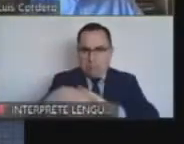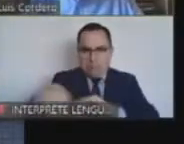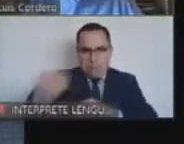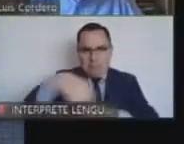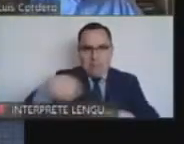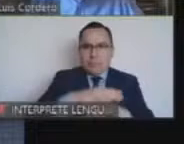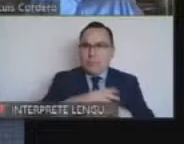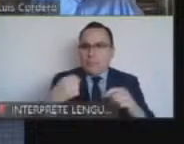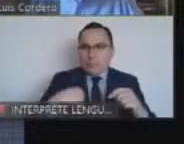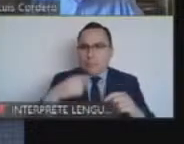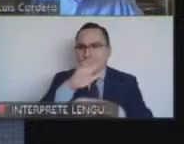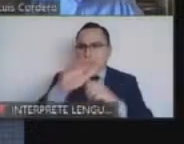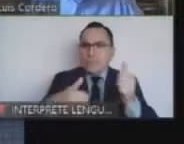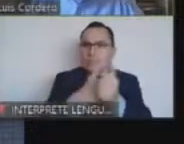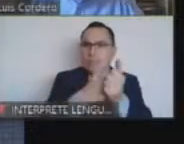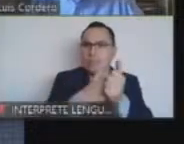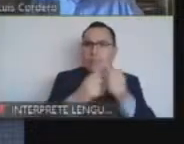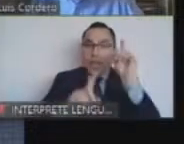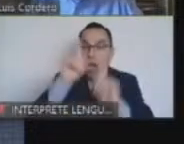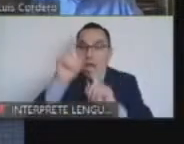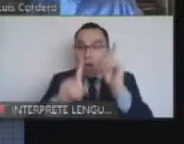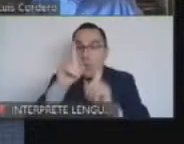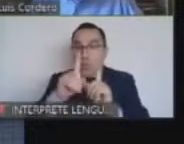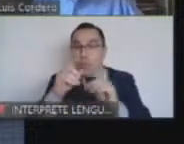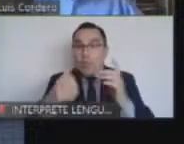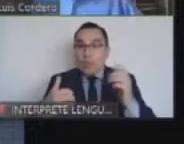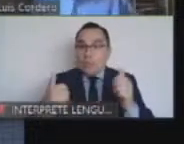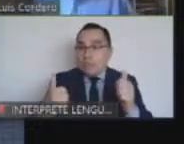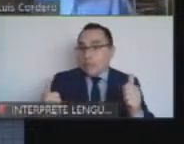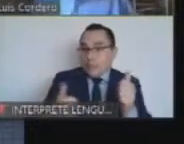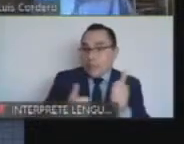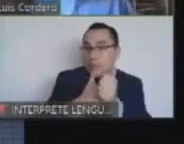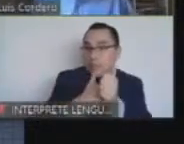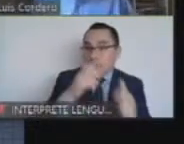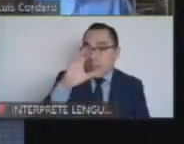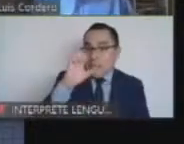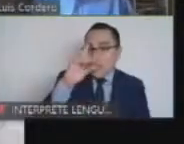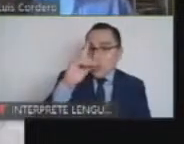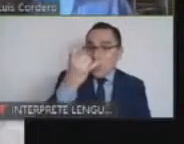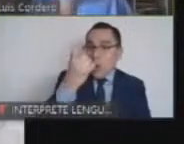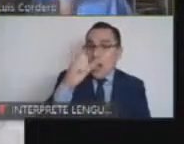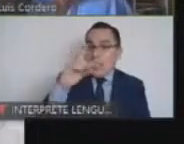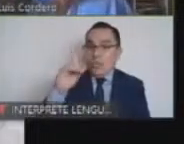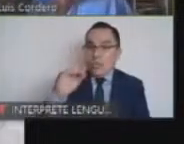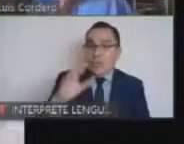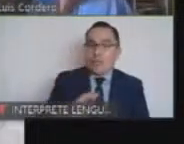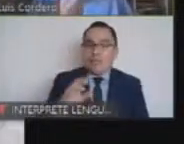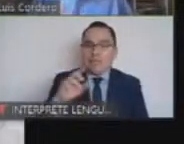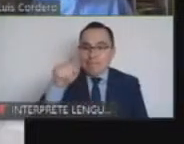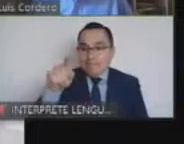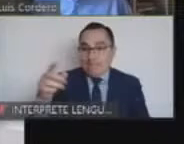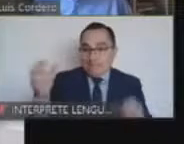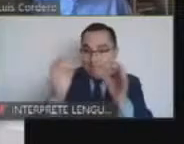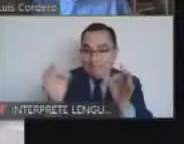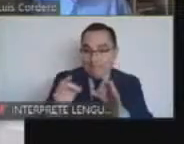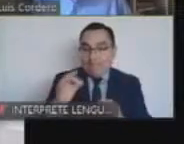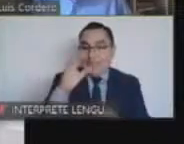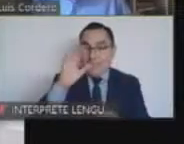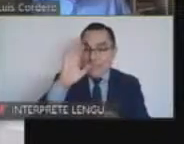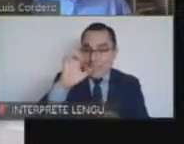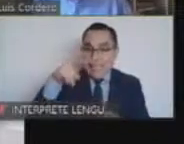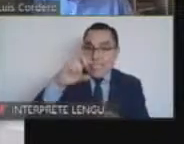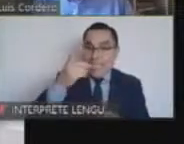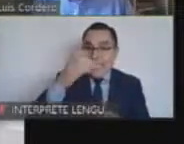probablemente voy a complementar a alguna de las afirmaciones que ha señalado Eduardo, ¿no? ¿Qué es lo que ha estado sucediendo más o